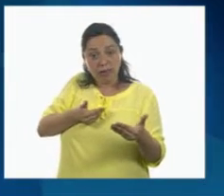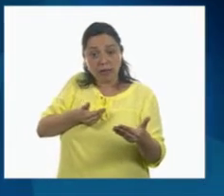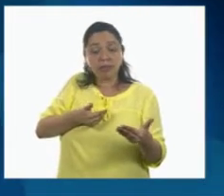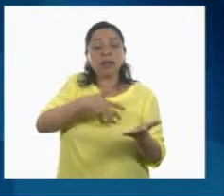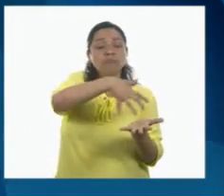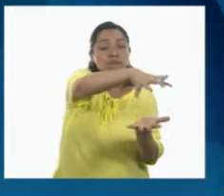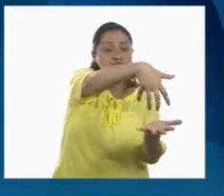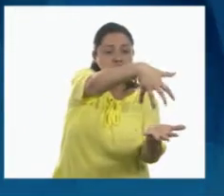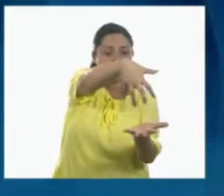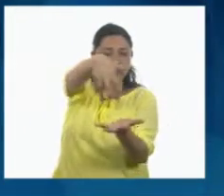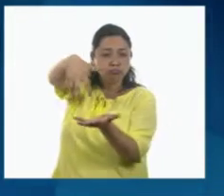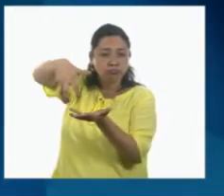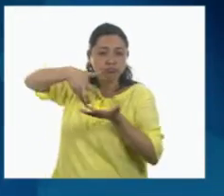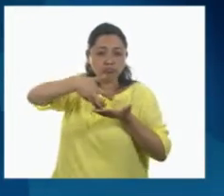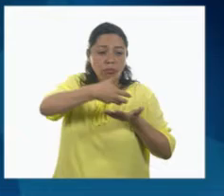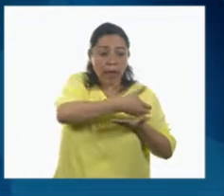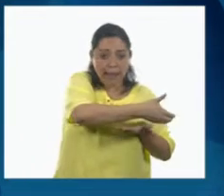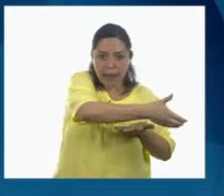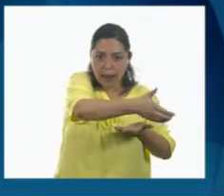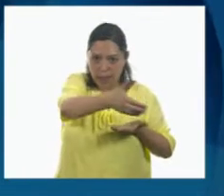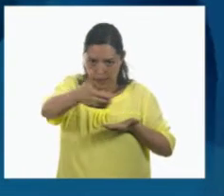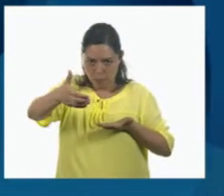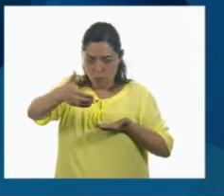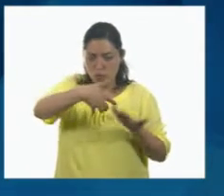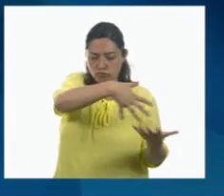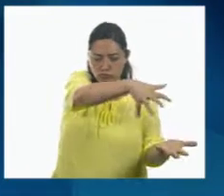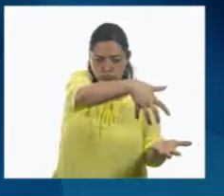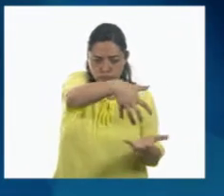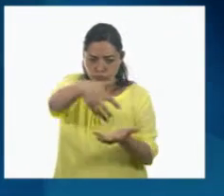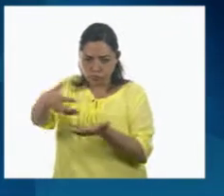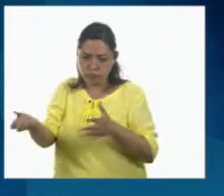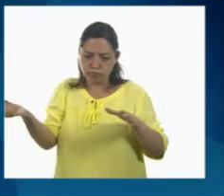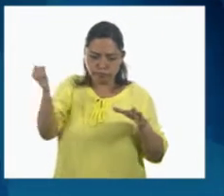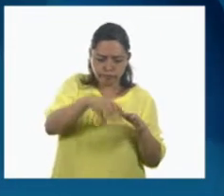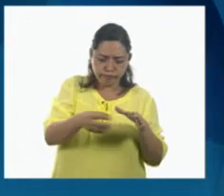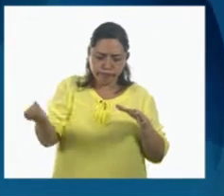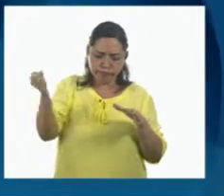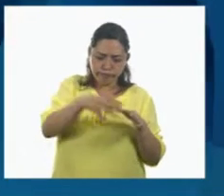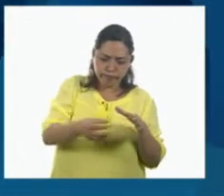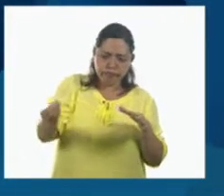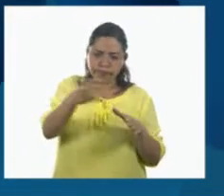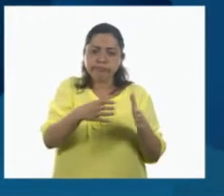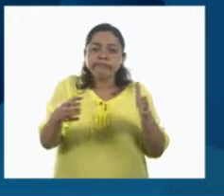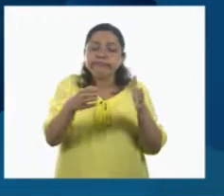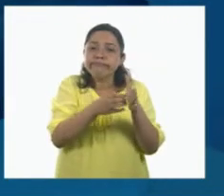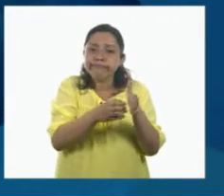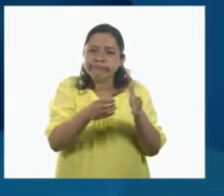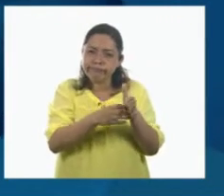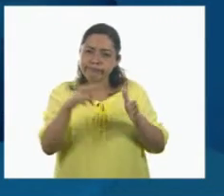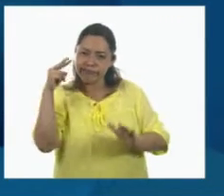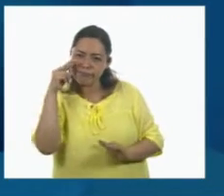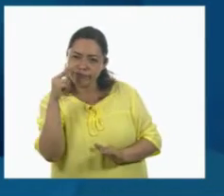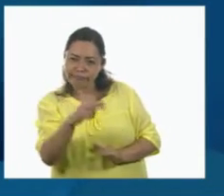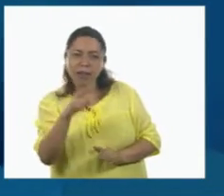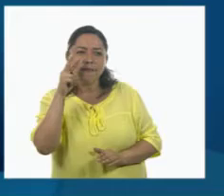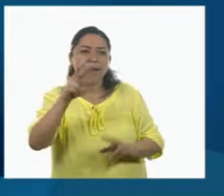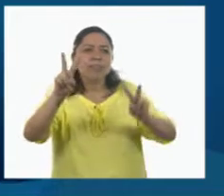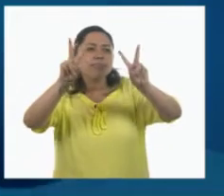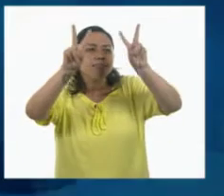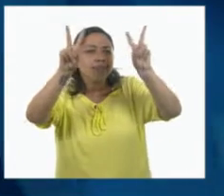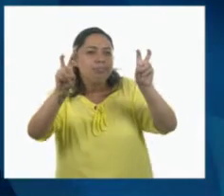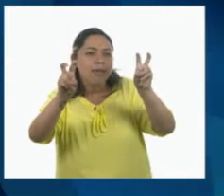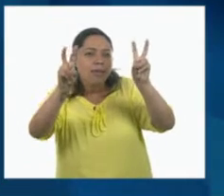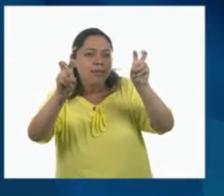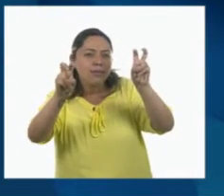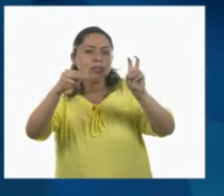en el campo y los traen en estas pequeñas cajitas. ¿Ya las vieron? Y también ya viste el título. El título dice